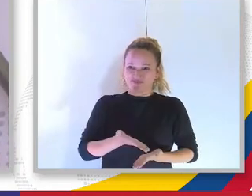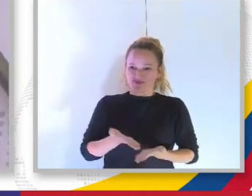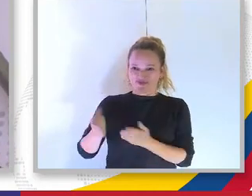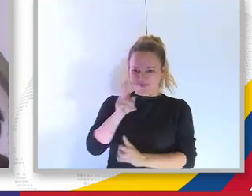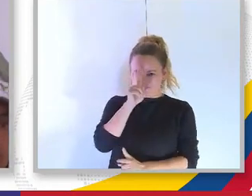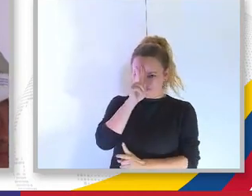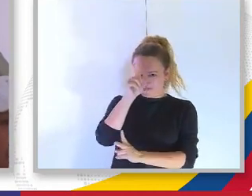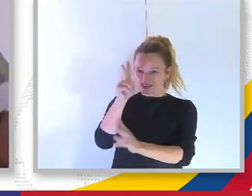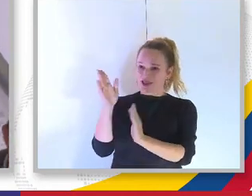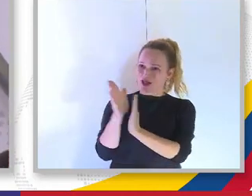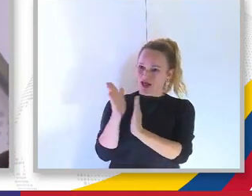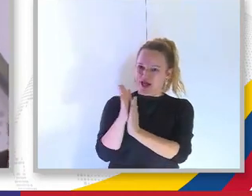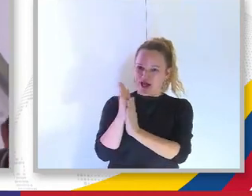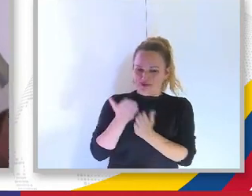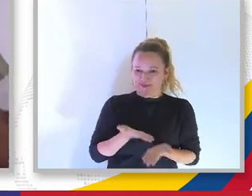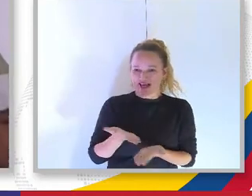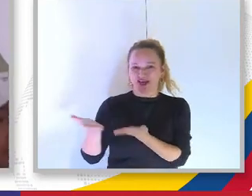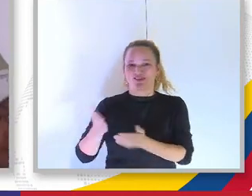aplauso, porque